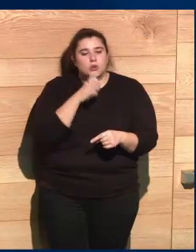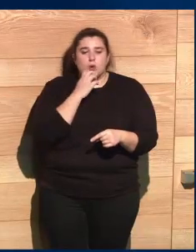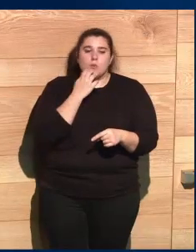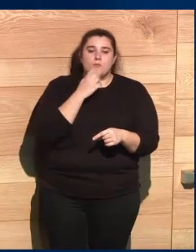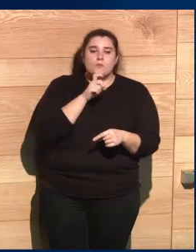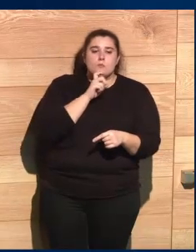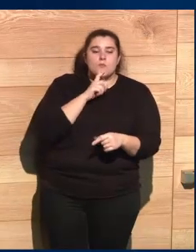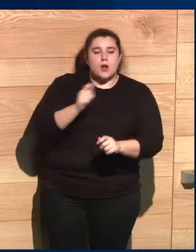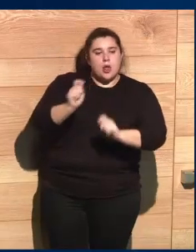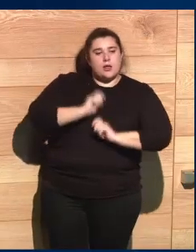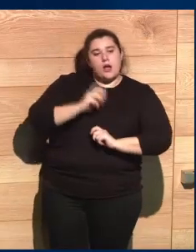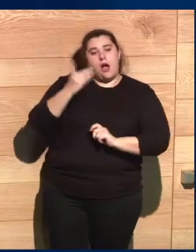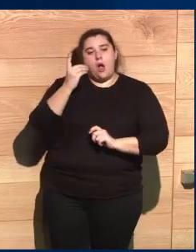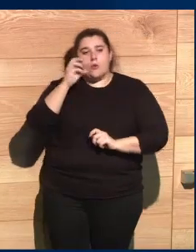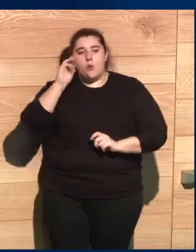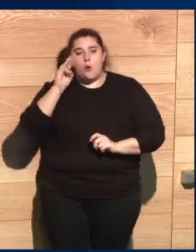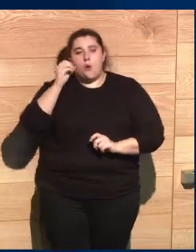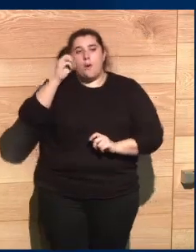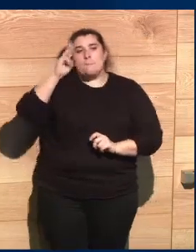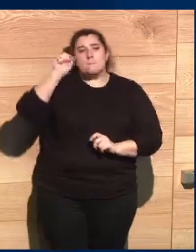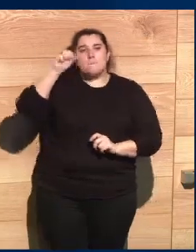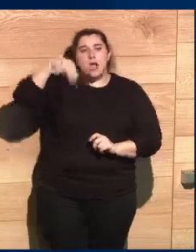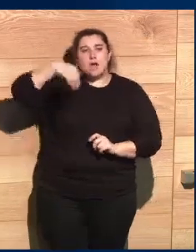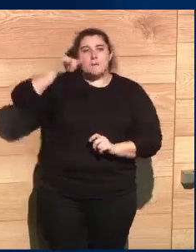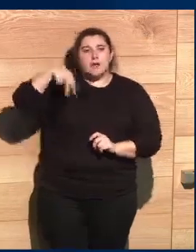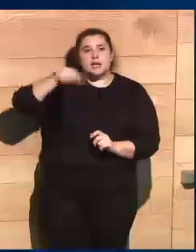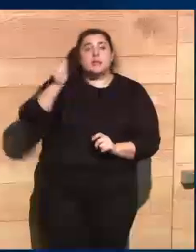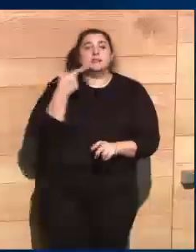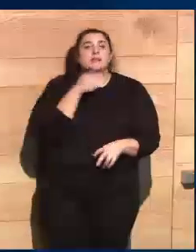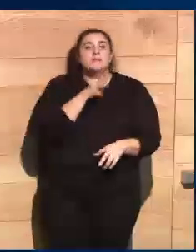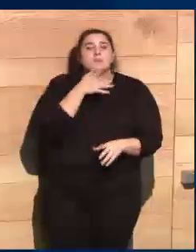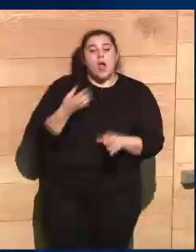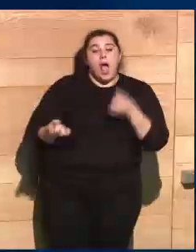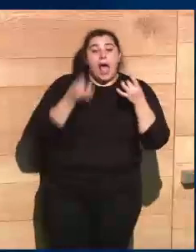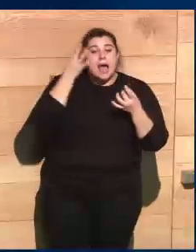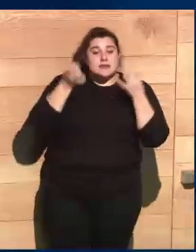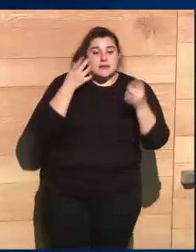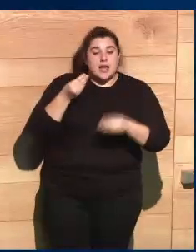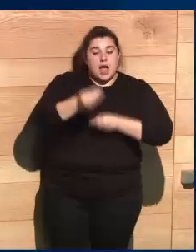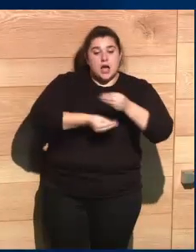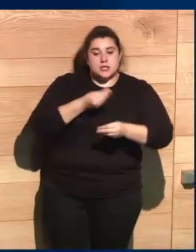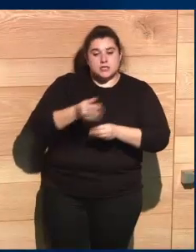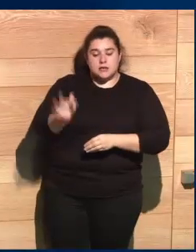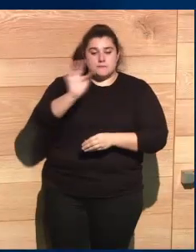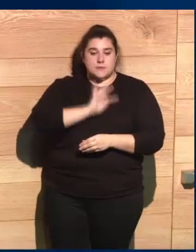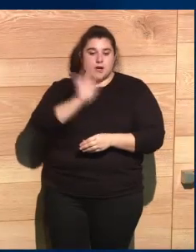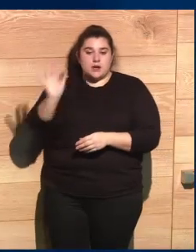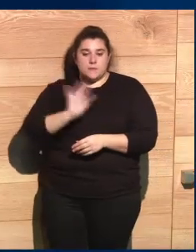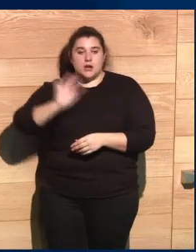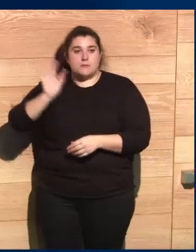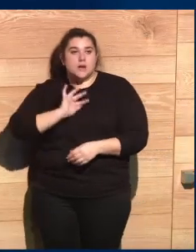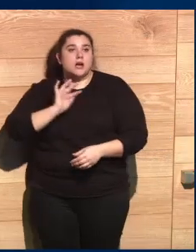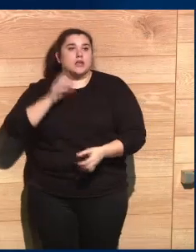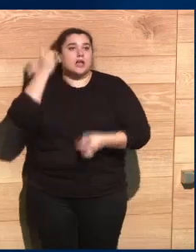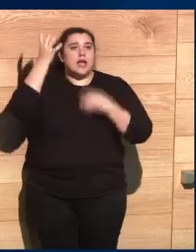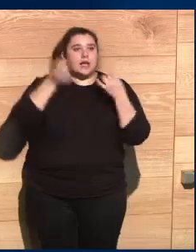dopamina, porque está reforzando una actividad, ¿no? En la que tú recibes una recompensa y entonces tu cerebro dice, esto es guay,